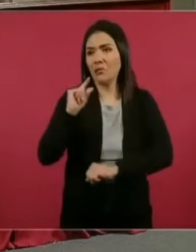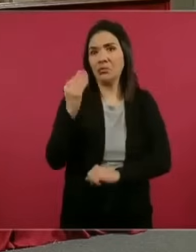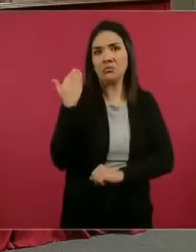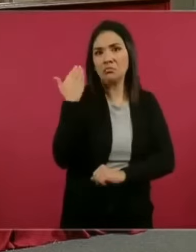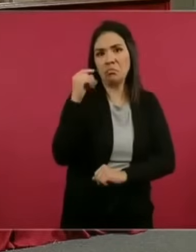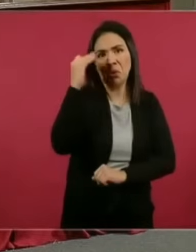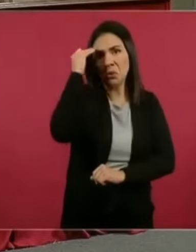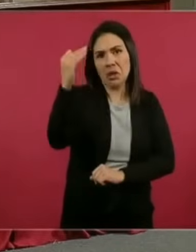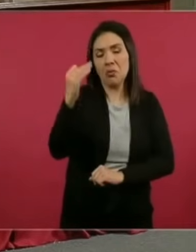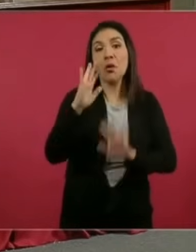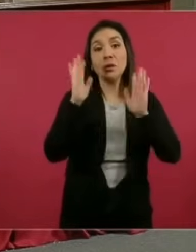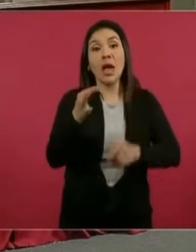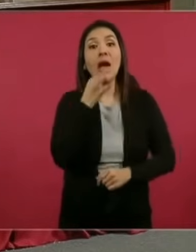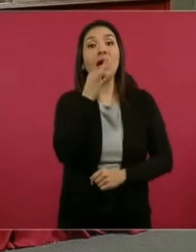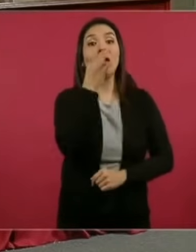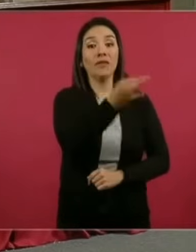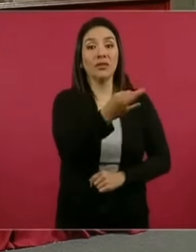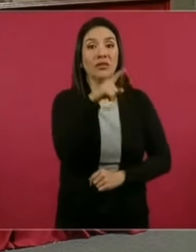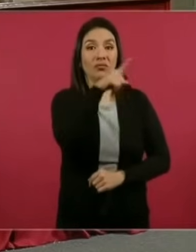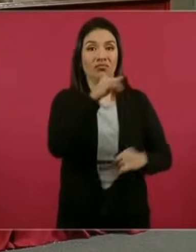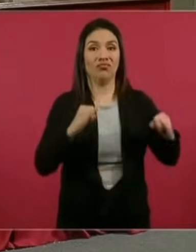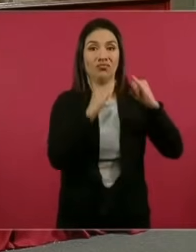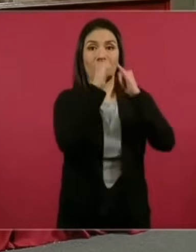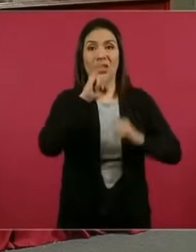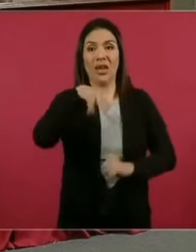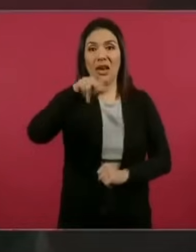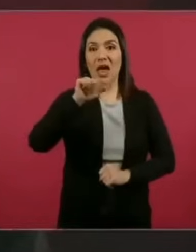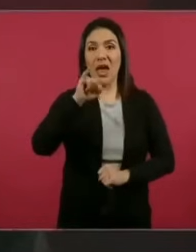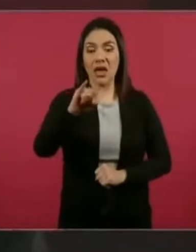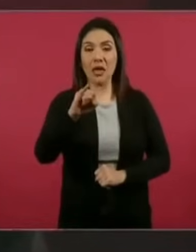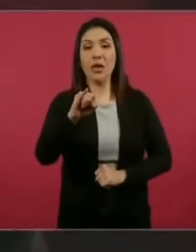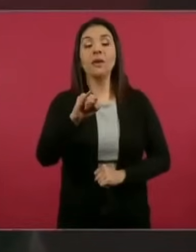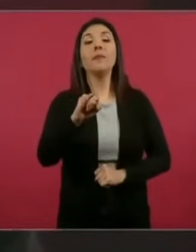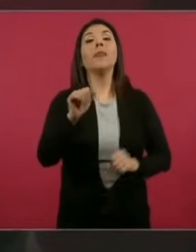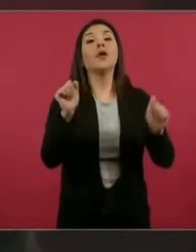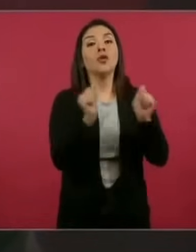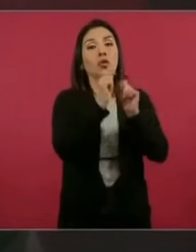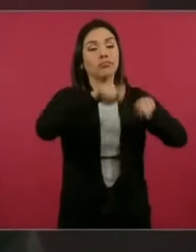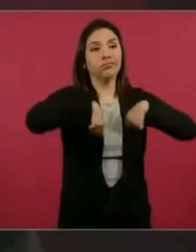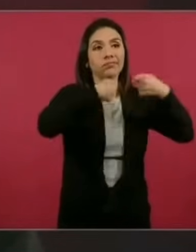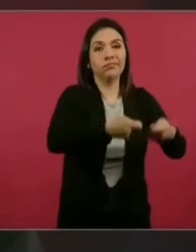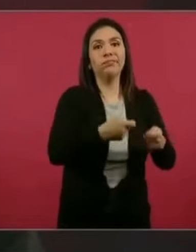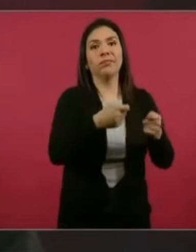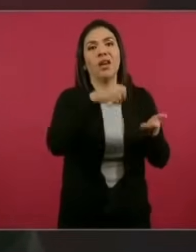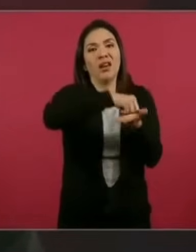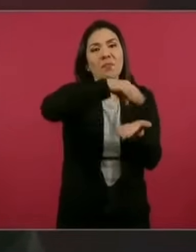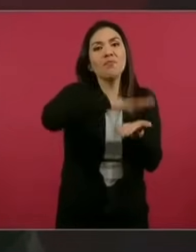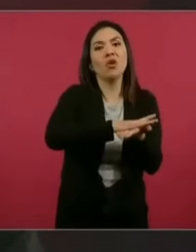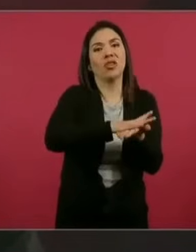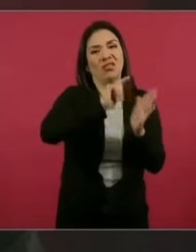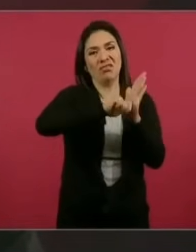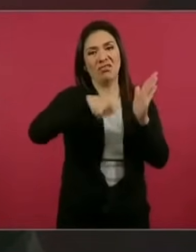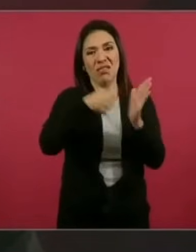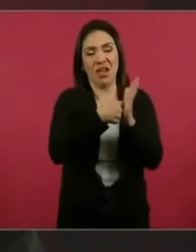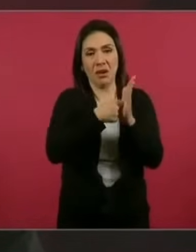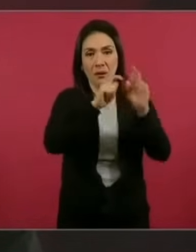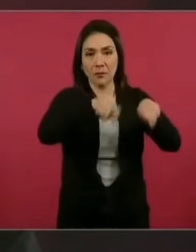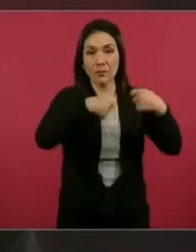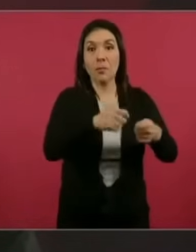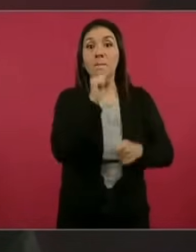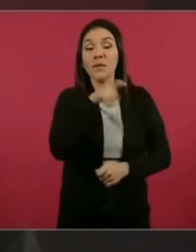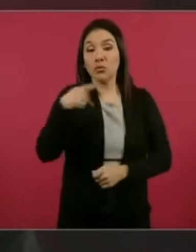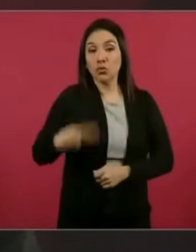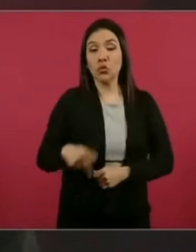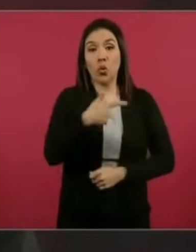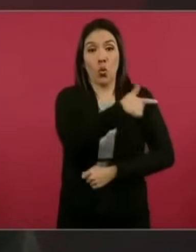un par de horas, se notificó a esta instancia, al INAI, y se le entregó el reporte técnico que tanto la Guardia